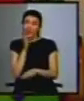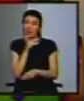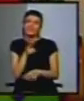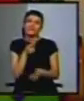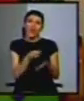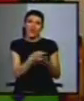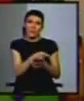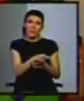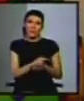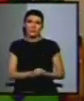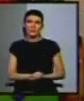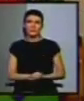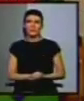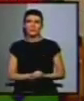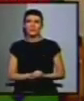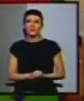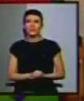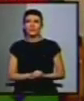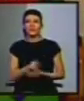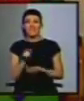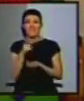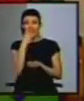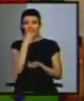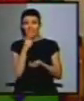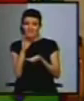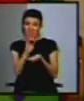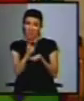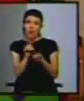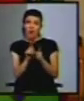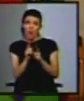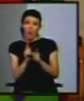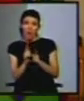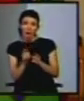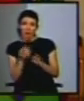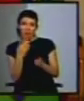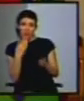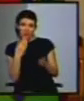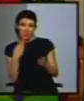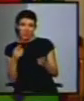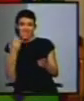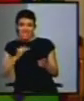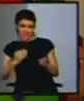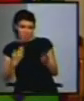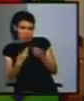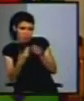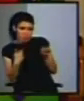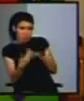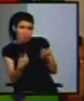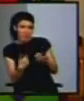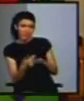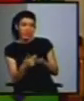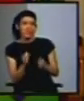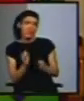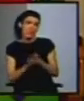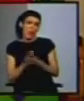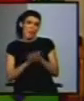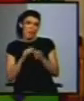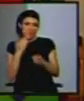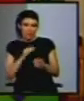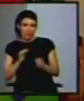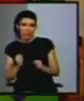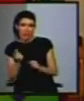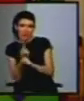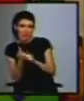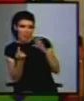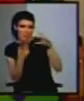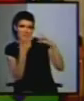Esta es una figura interactiva que realmente interactúa con los niños, ya que los niños pueden conversar con él y le pueden